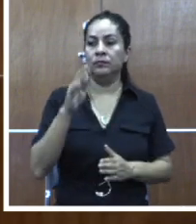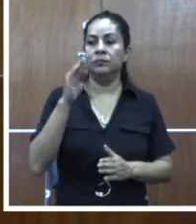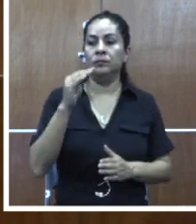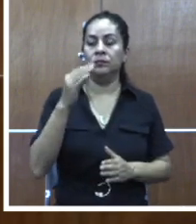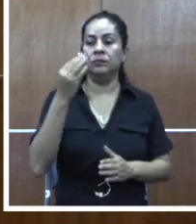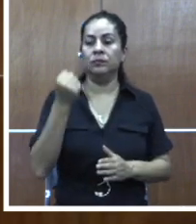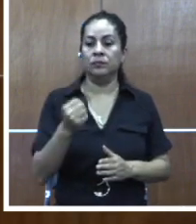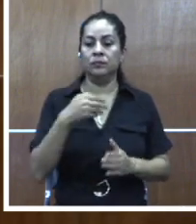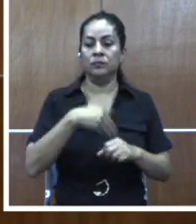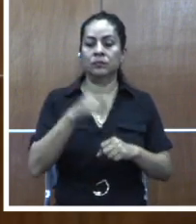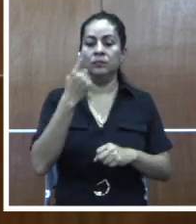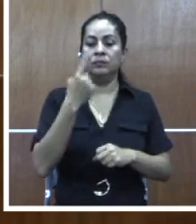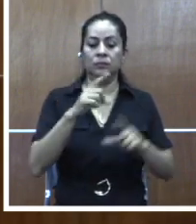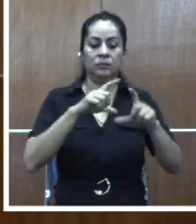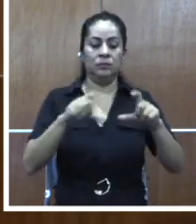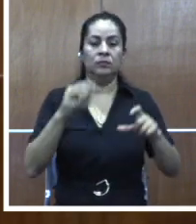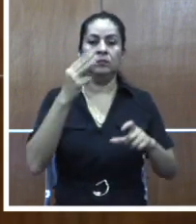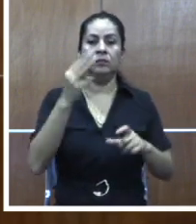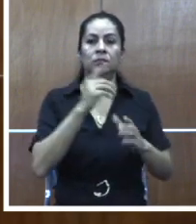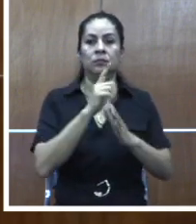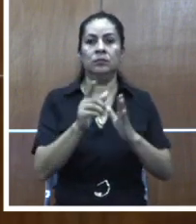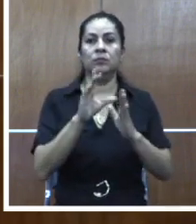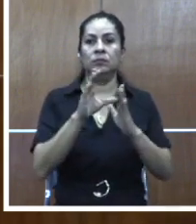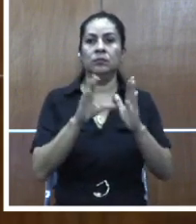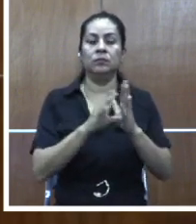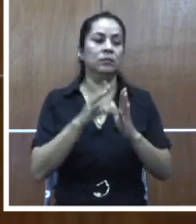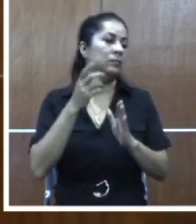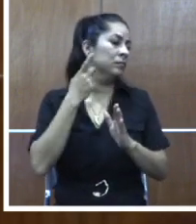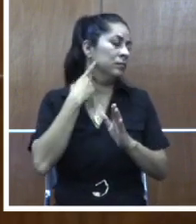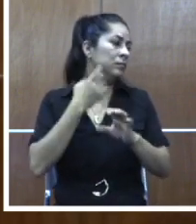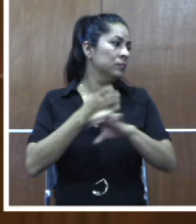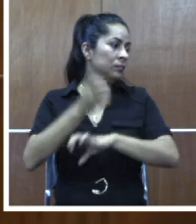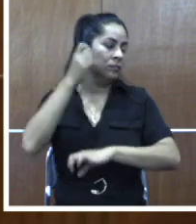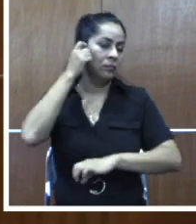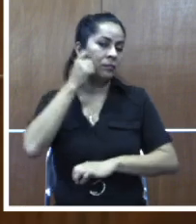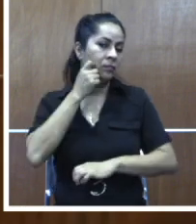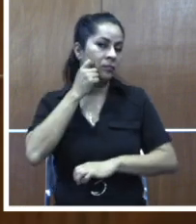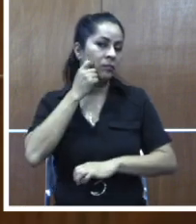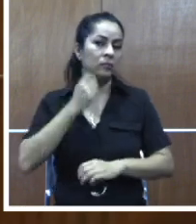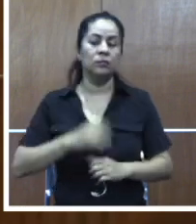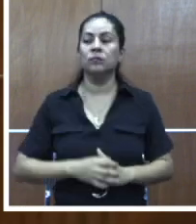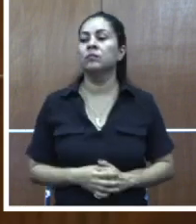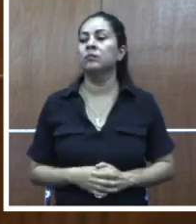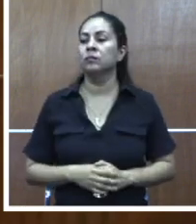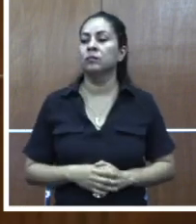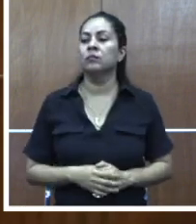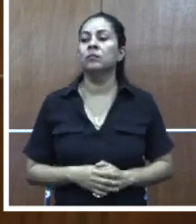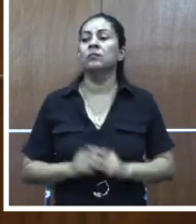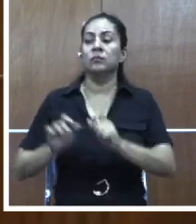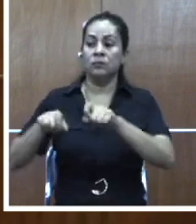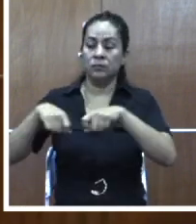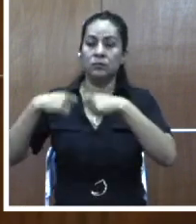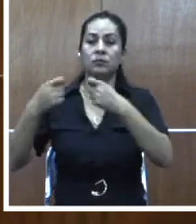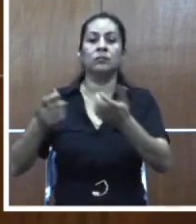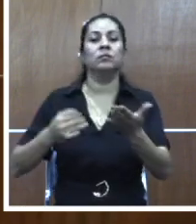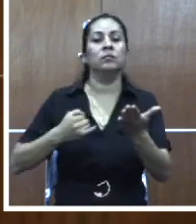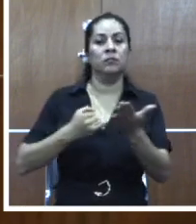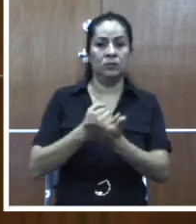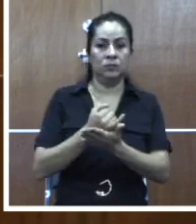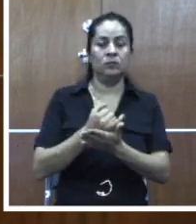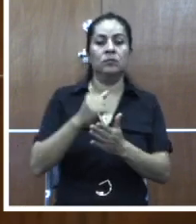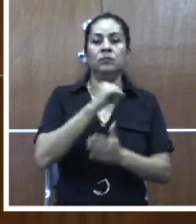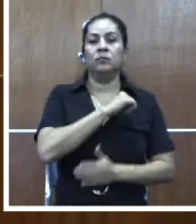199, numeral 1, fracción tercera de la Constitución Política del Estado Libre y Soberano de Guerrero, remítase el presente decreto a